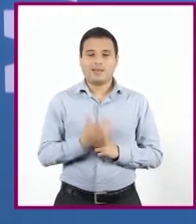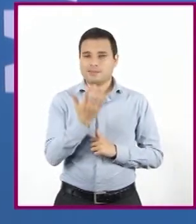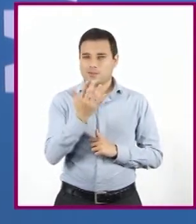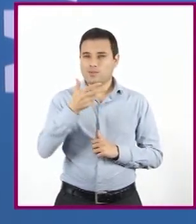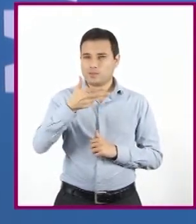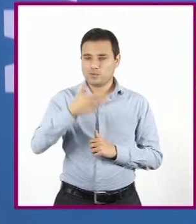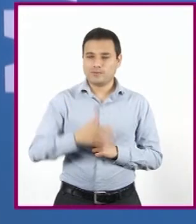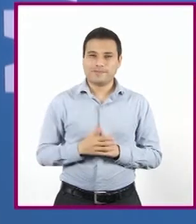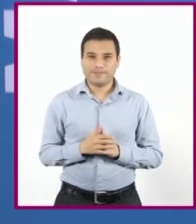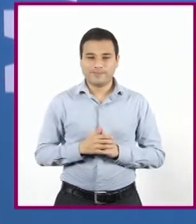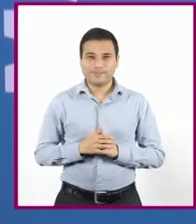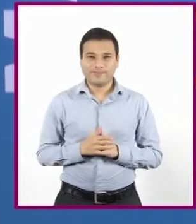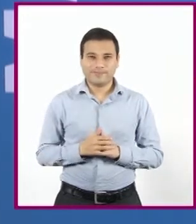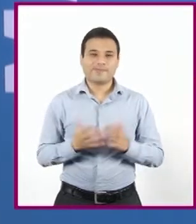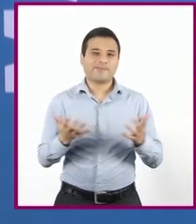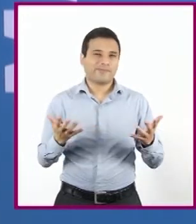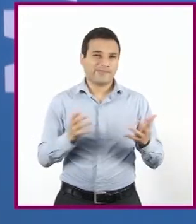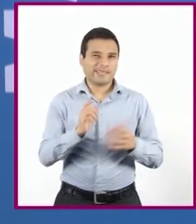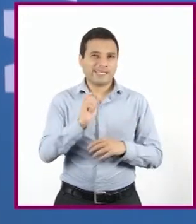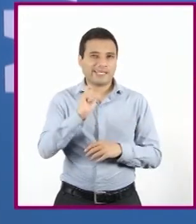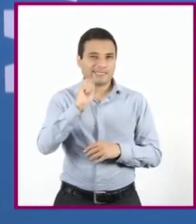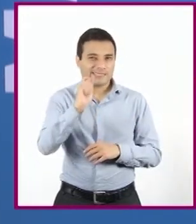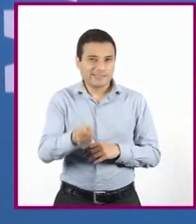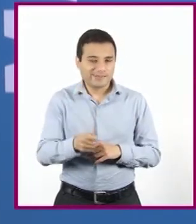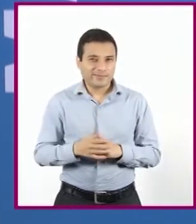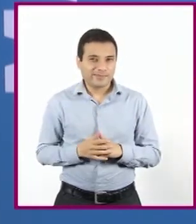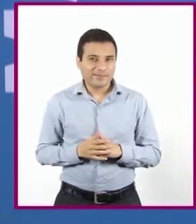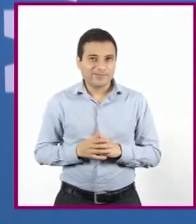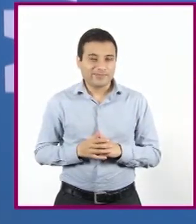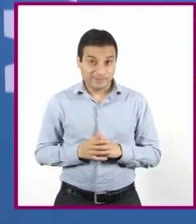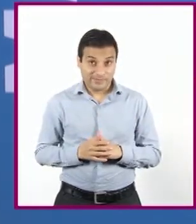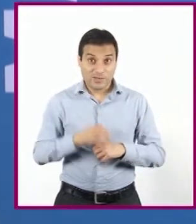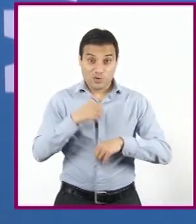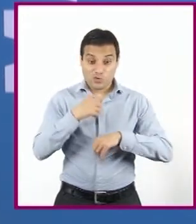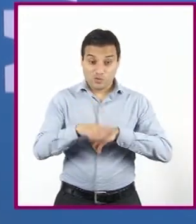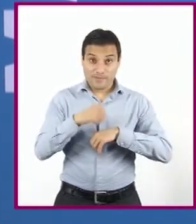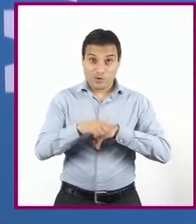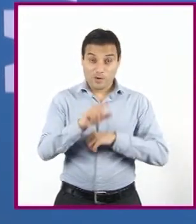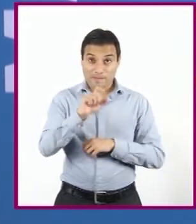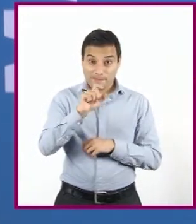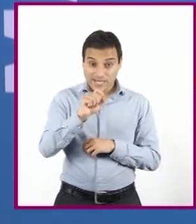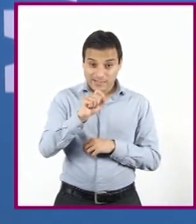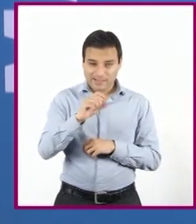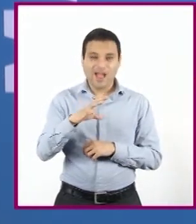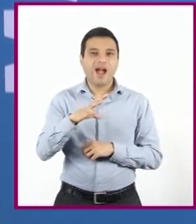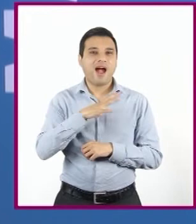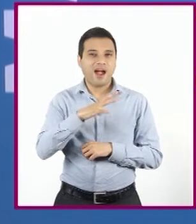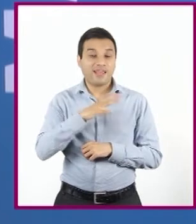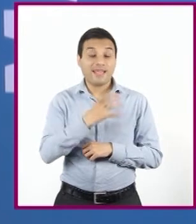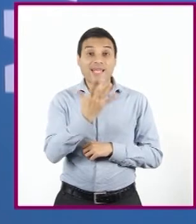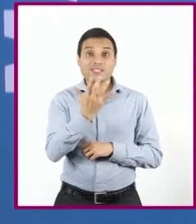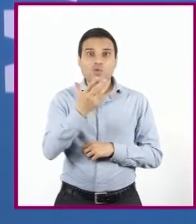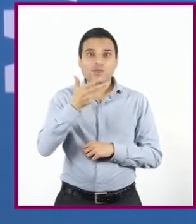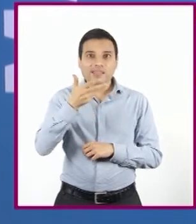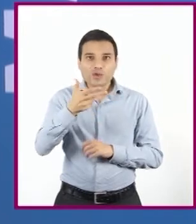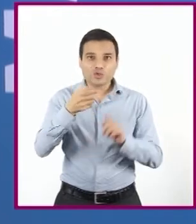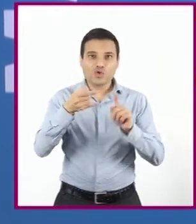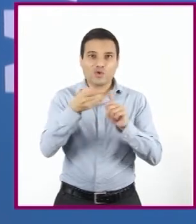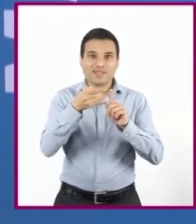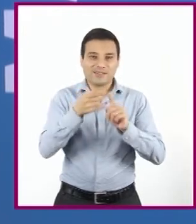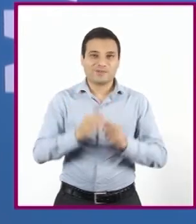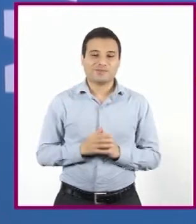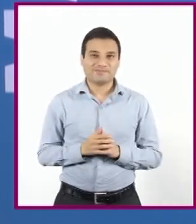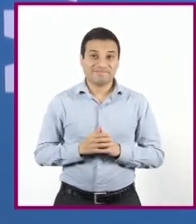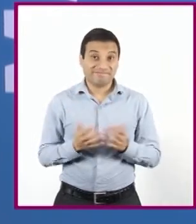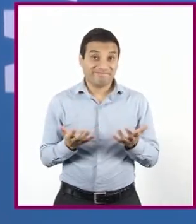58. Por lo tanto, para la 20ª posición se tendrán 58 cuadrados,